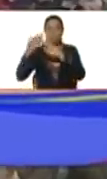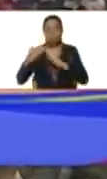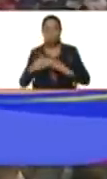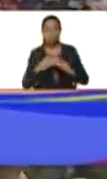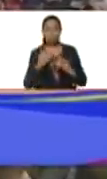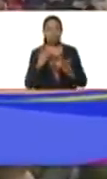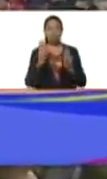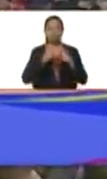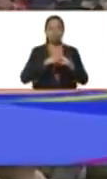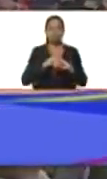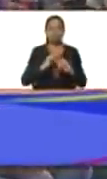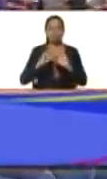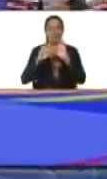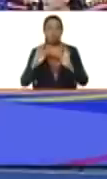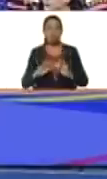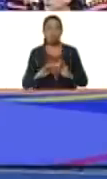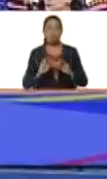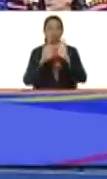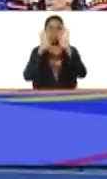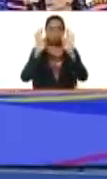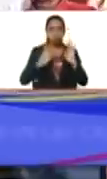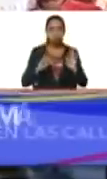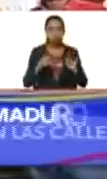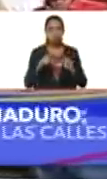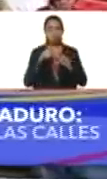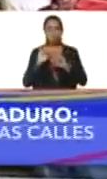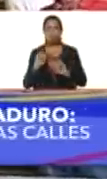Estoy de acuerdo con esta metodología mirandina.